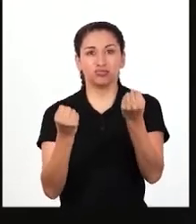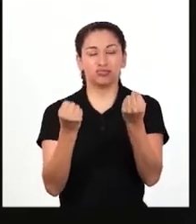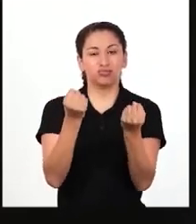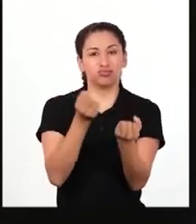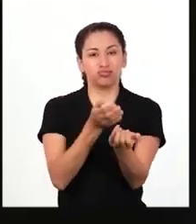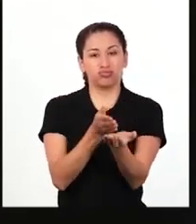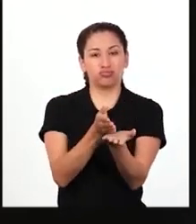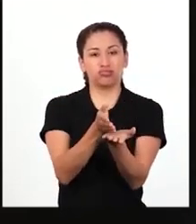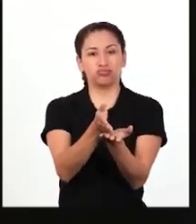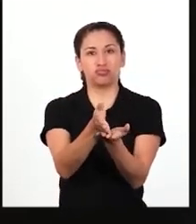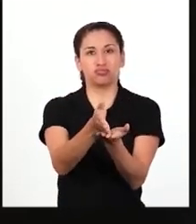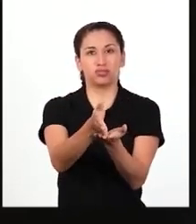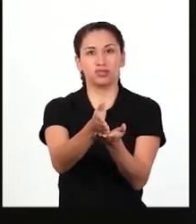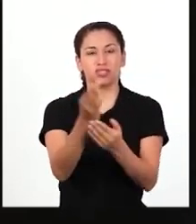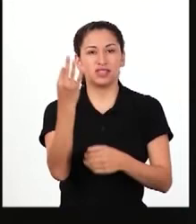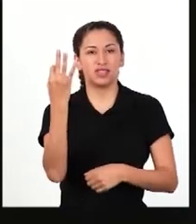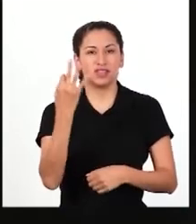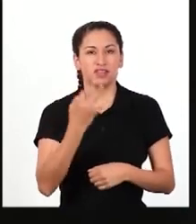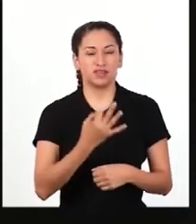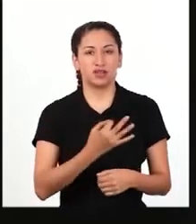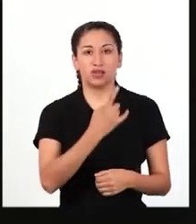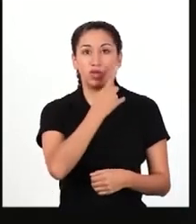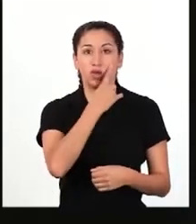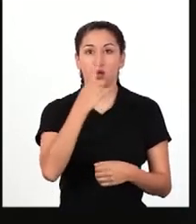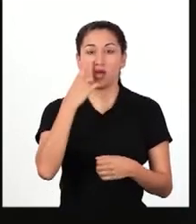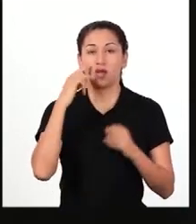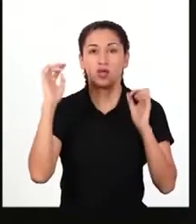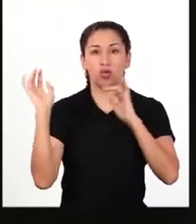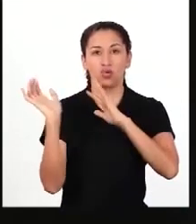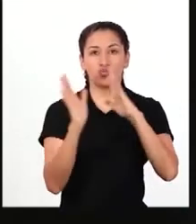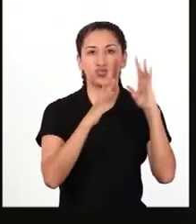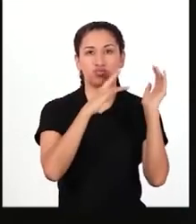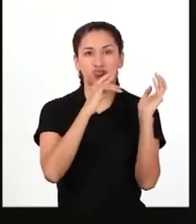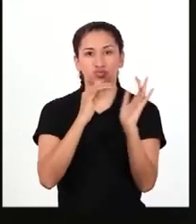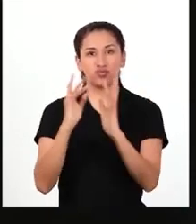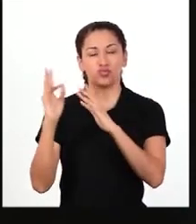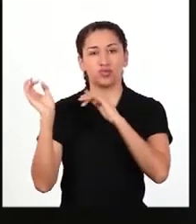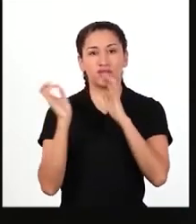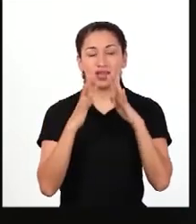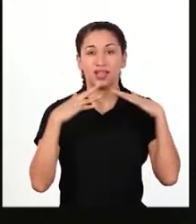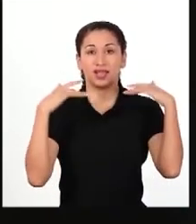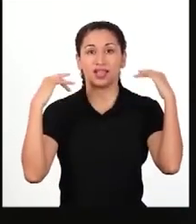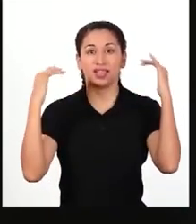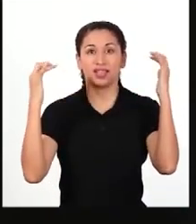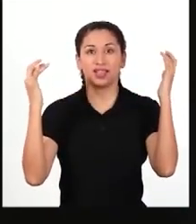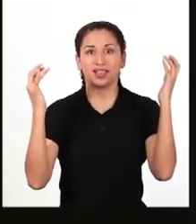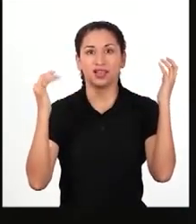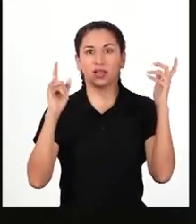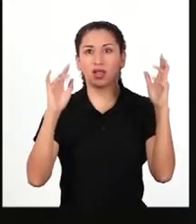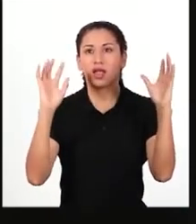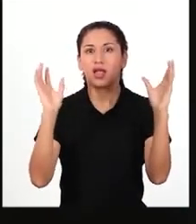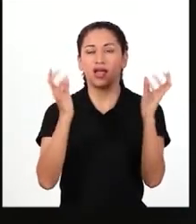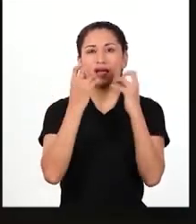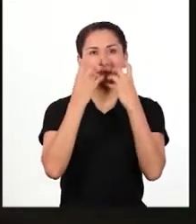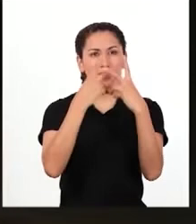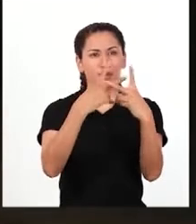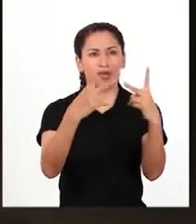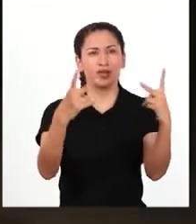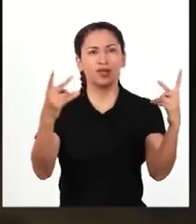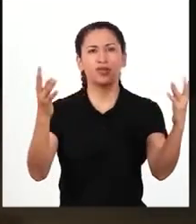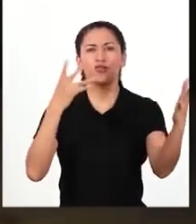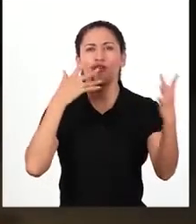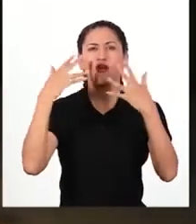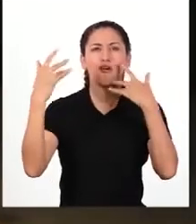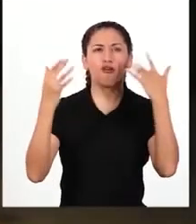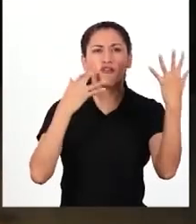el automóvil rueda con finas llantas, y los ojos se exponen al viento aleve. Allí están con la